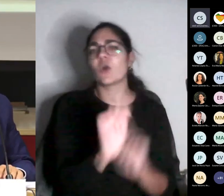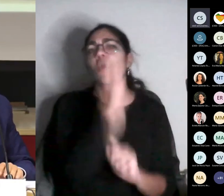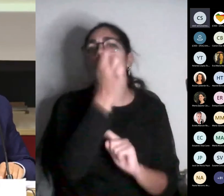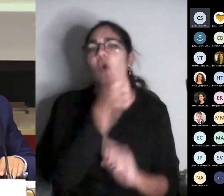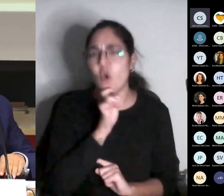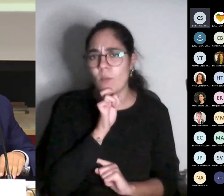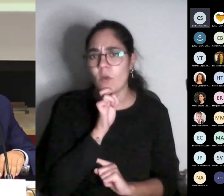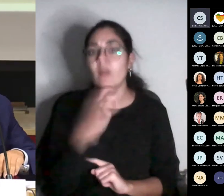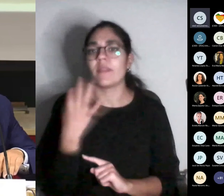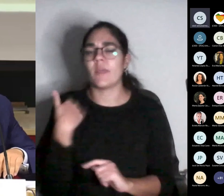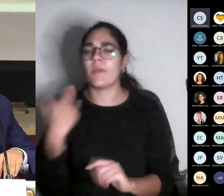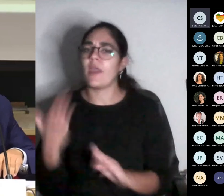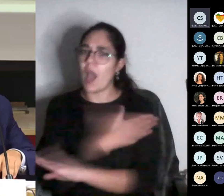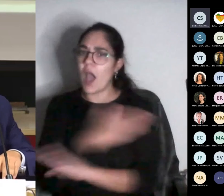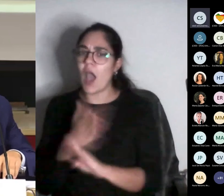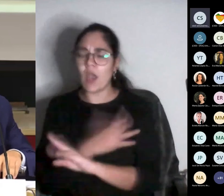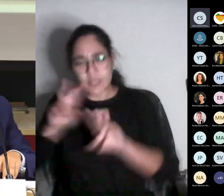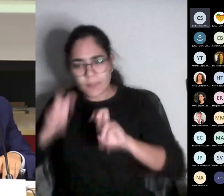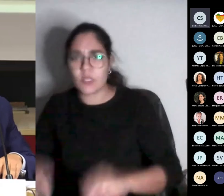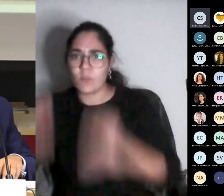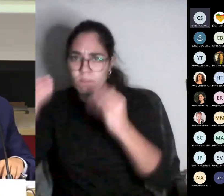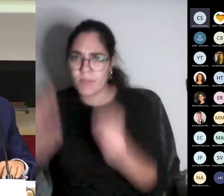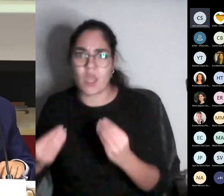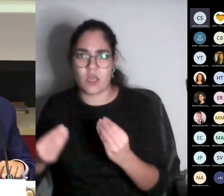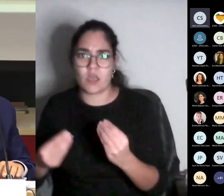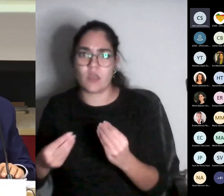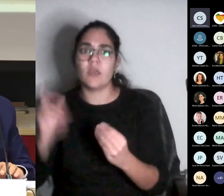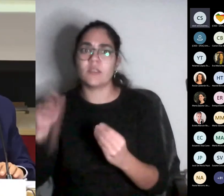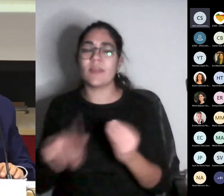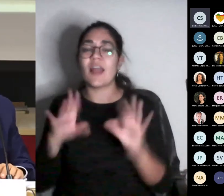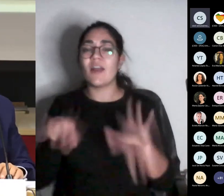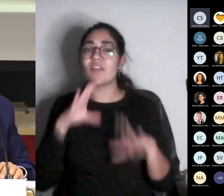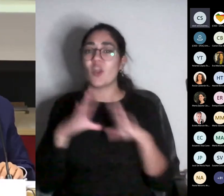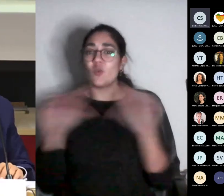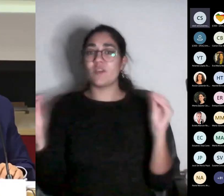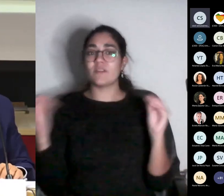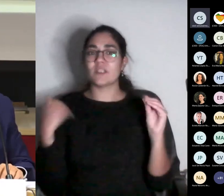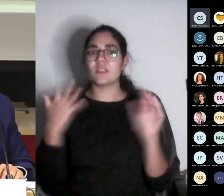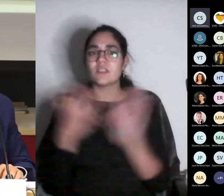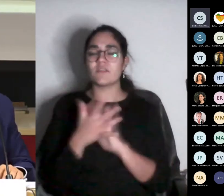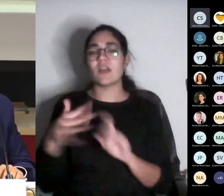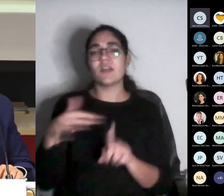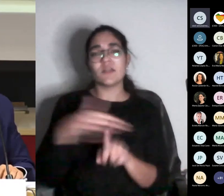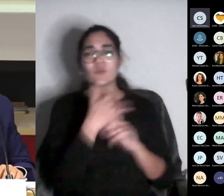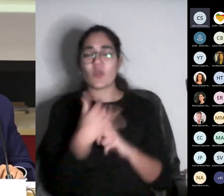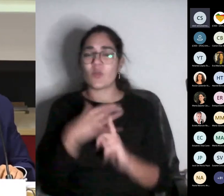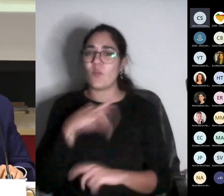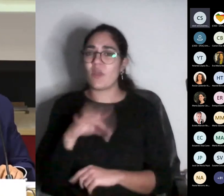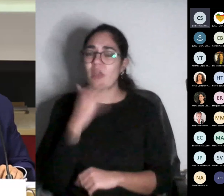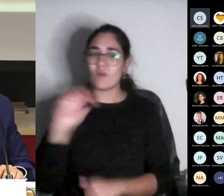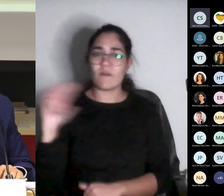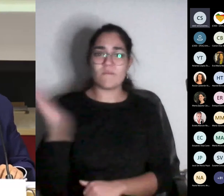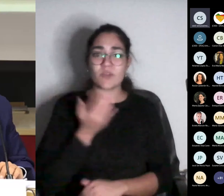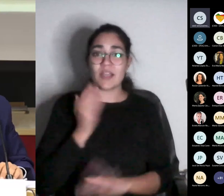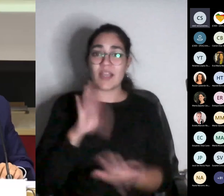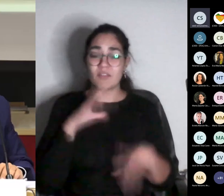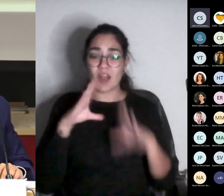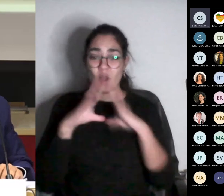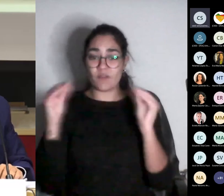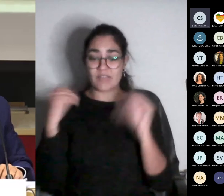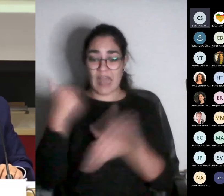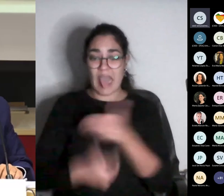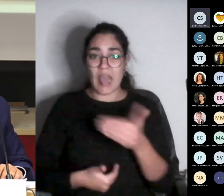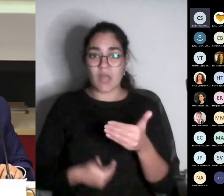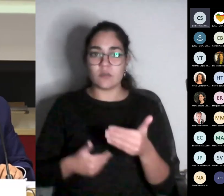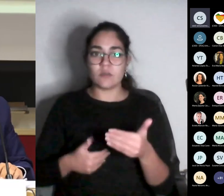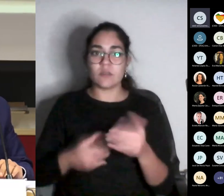En la universidad pública se produce una situación que va en contra de esta máxima. Con el paso del tiempo, el sistema de